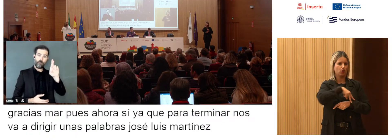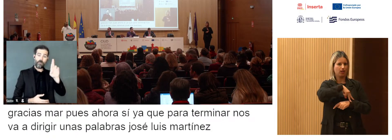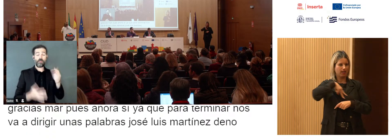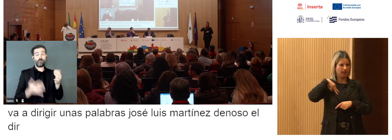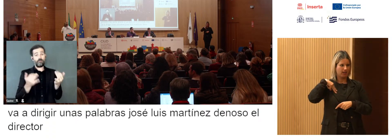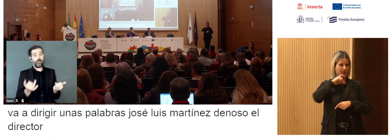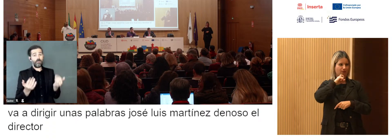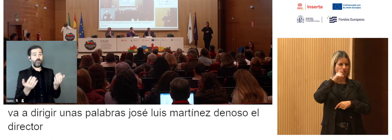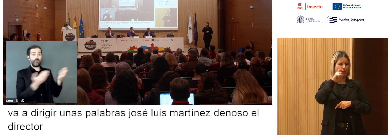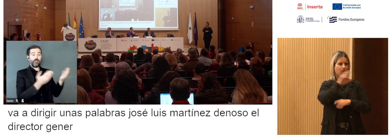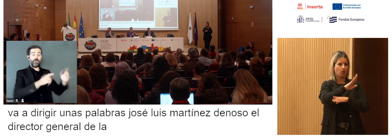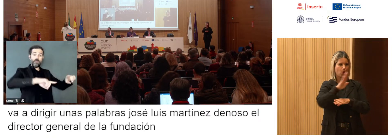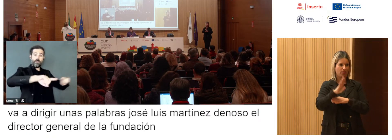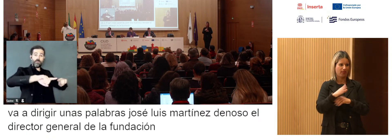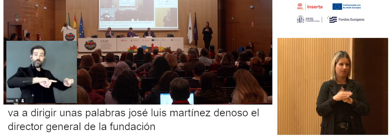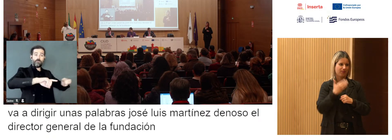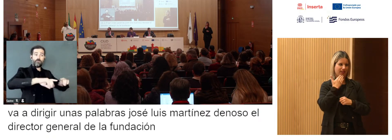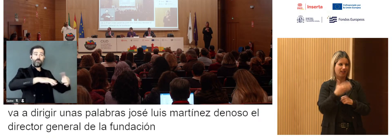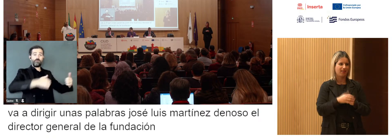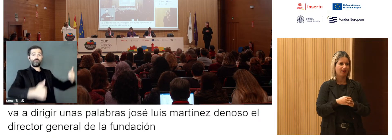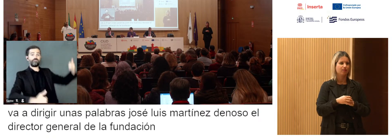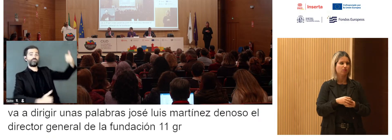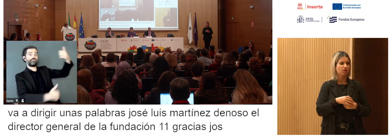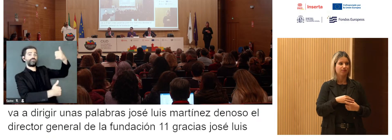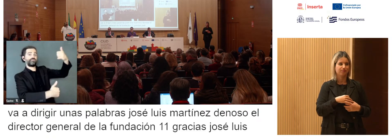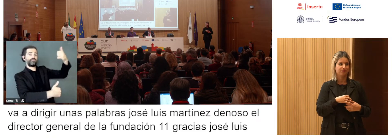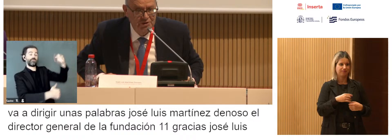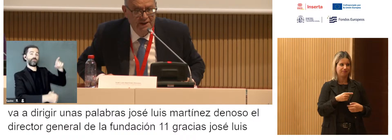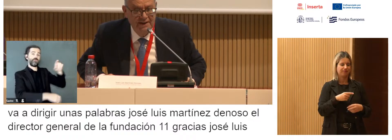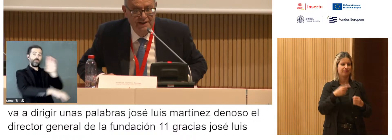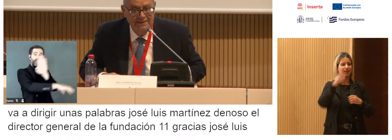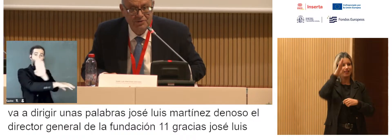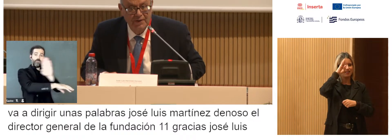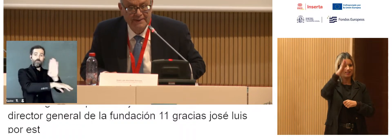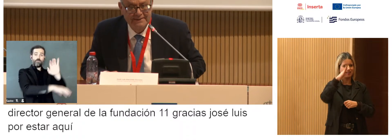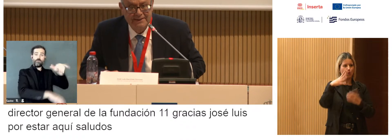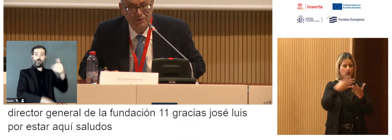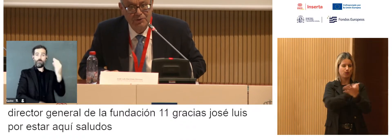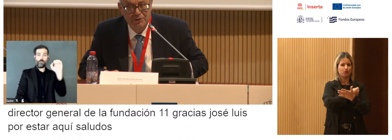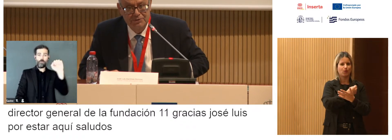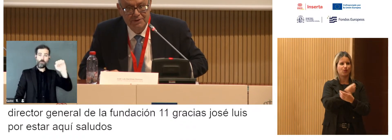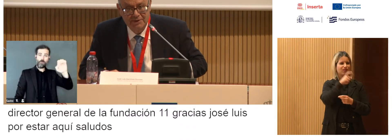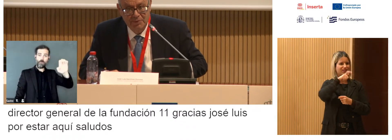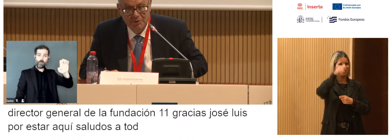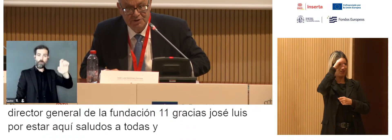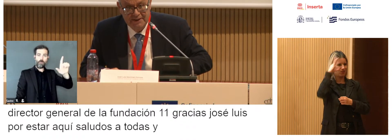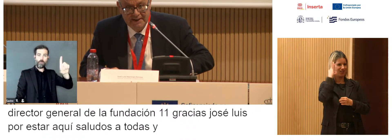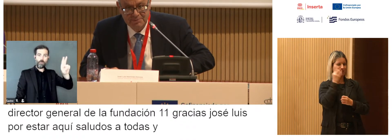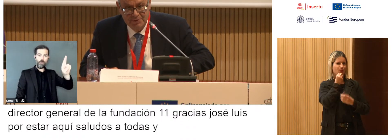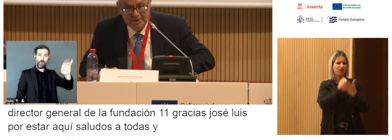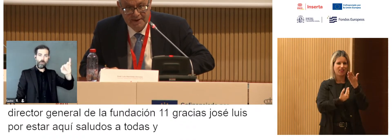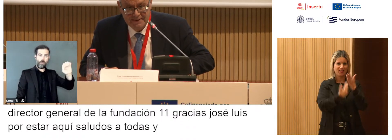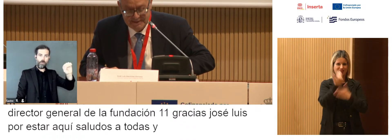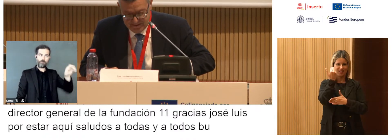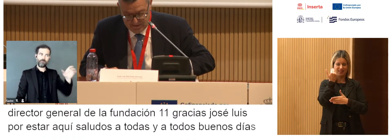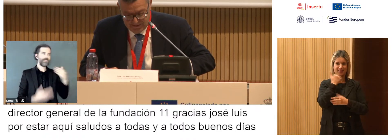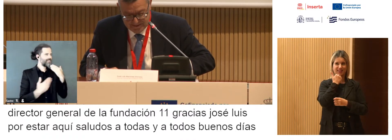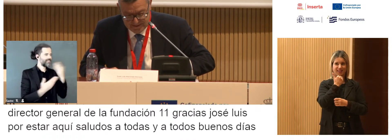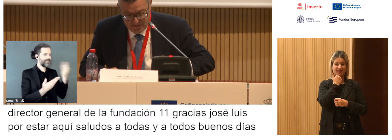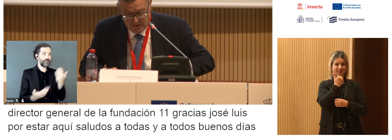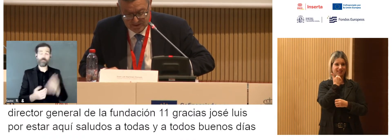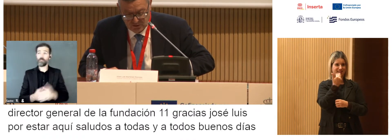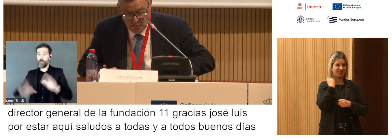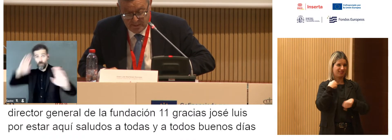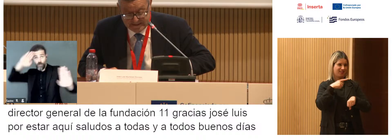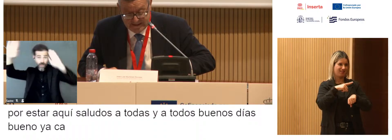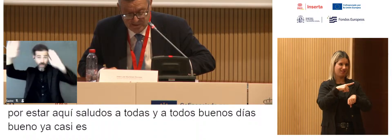de la Fundación 11. Gracias, José Luis, por estar aquí. Saludos a todas y a todos, buenos días. Bueno, ya casi es